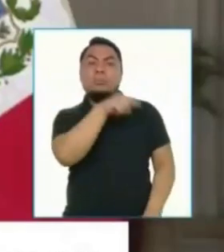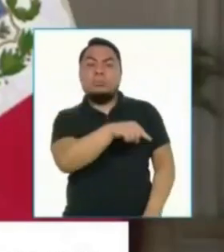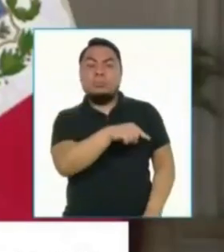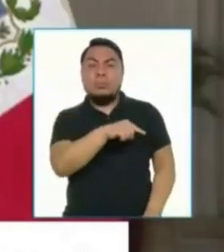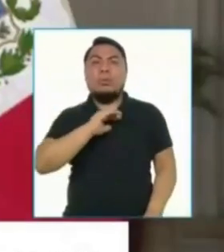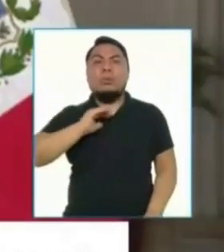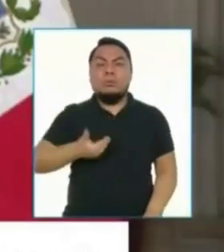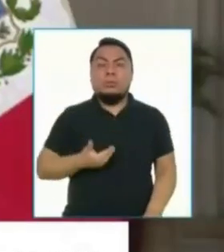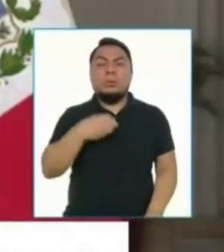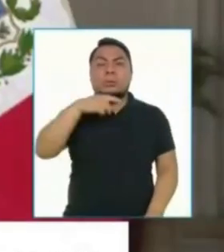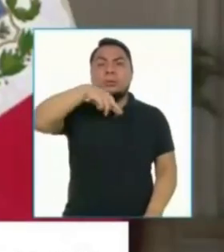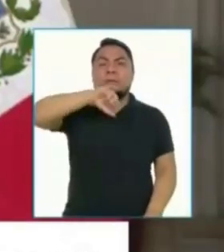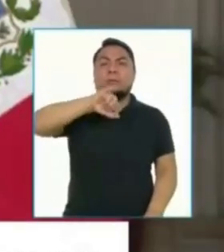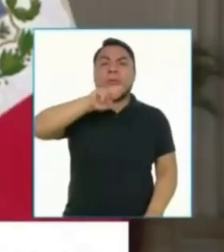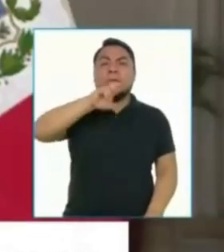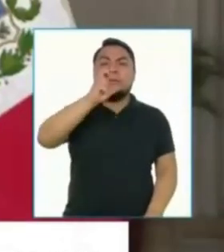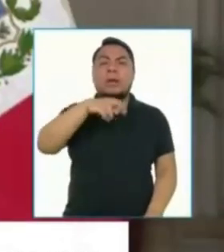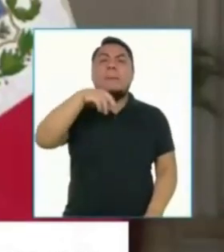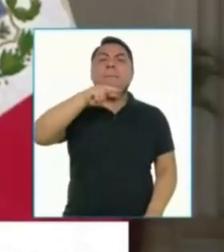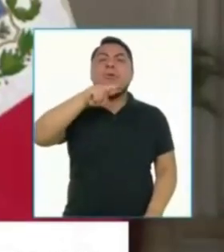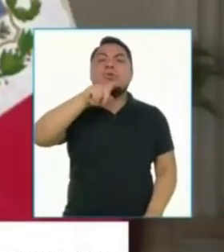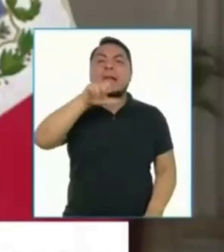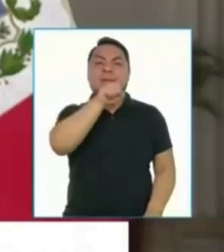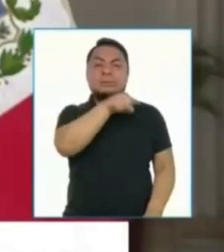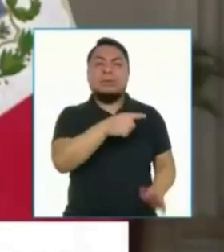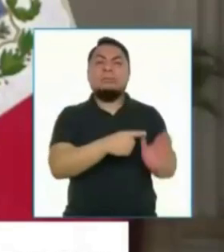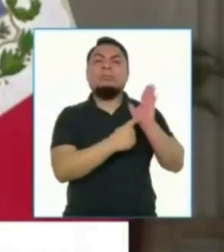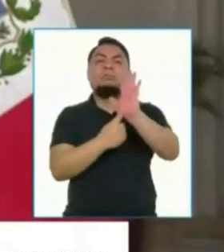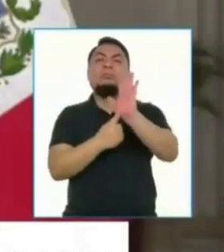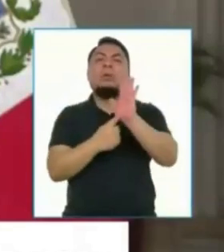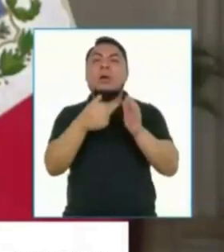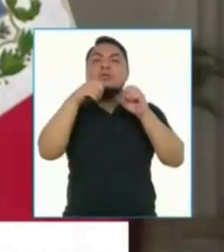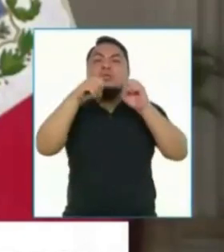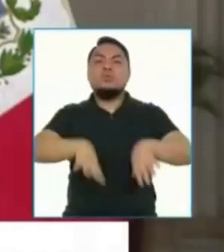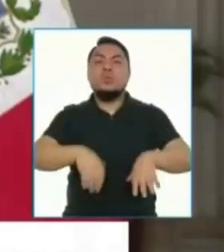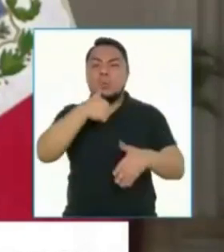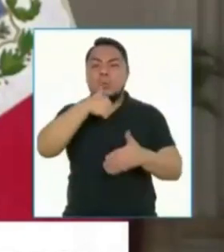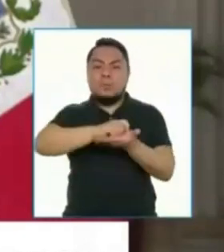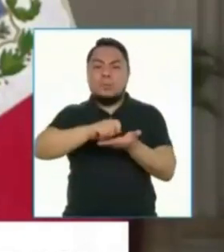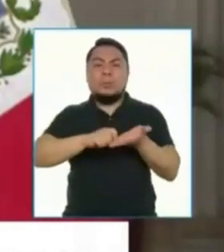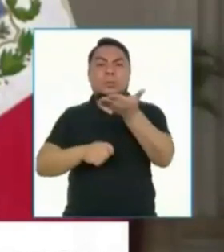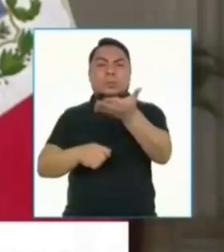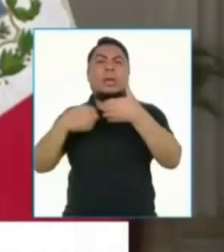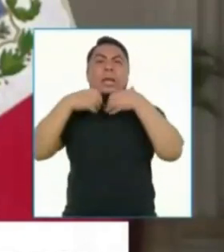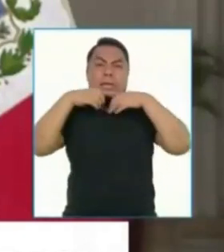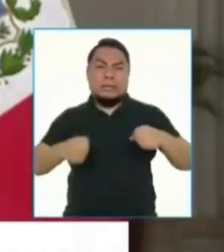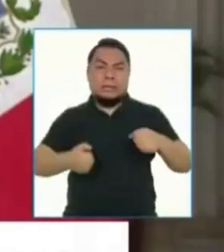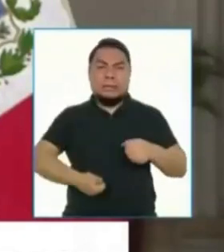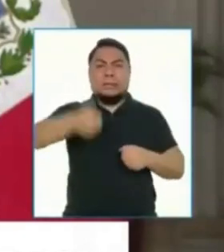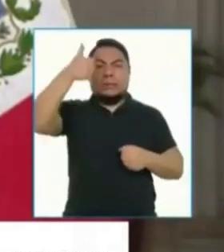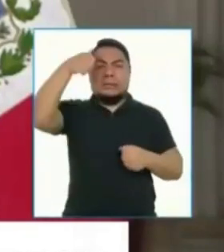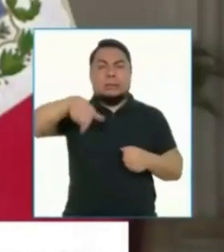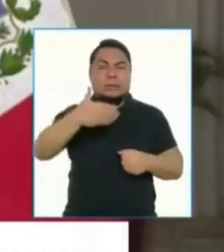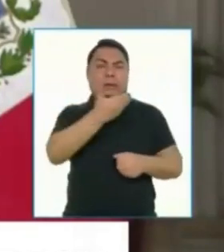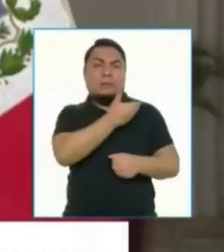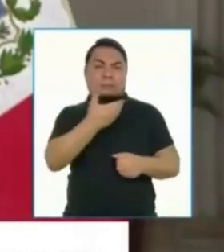Ahora, yo dudo de que si le plantean la fecha viernes, no se va a presentar viernes. Finalmente, creo que Merino ya